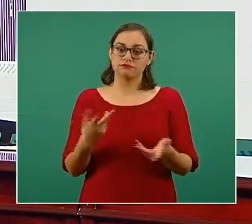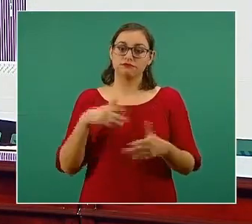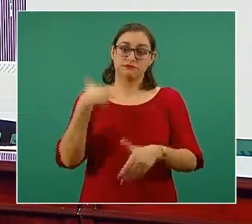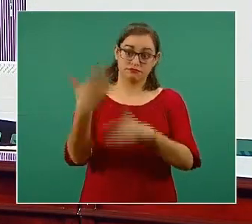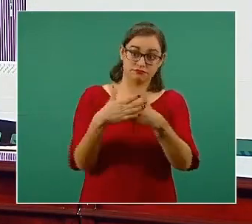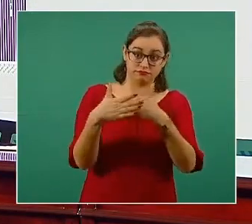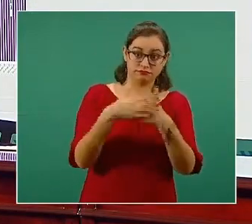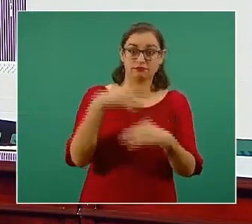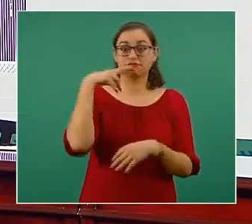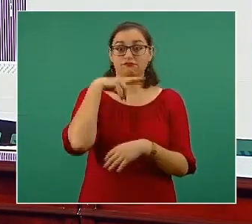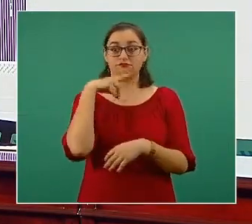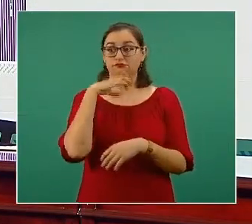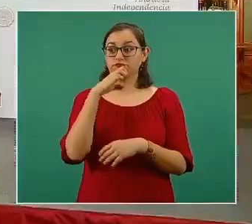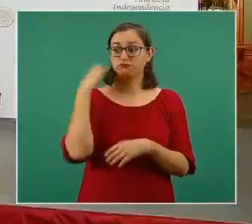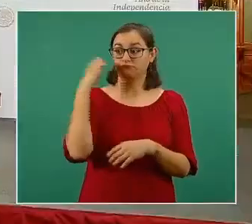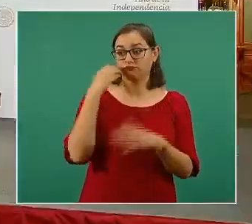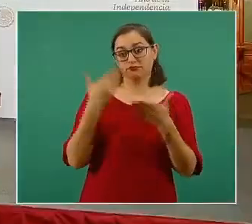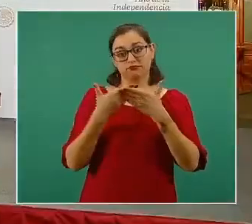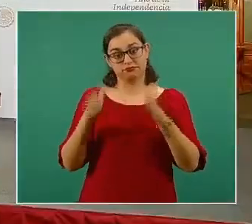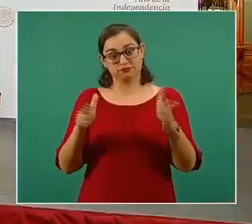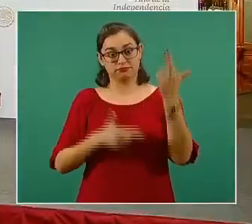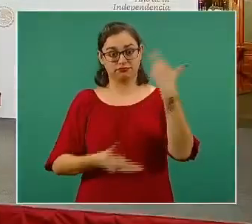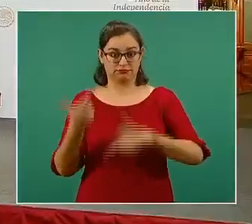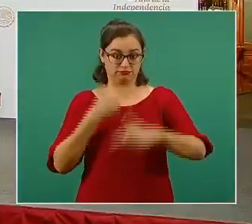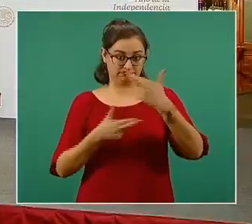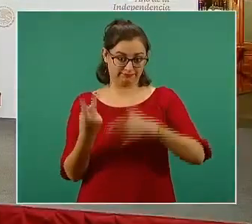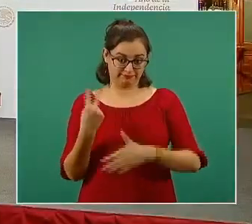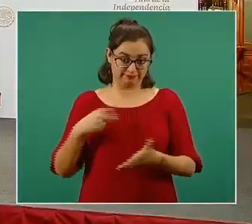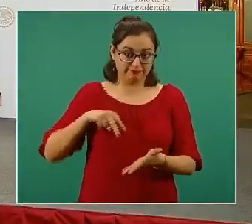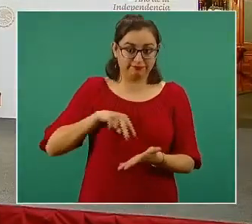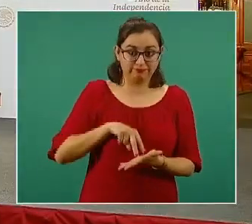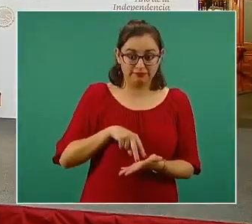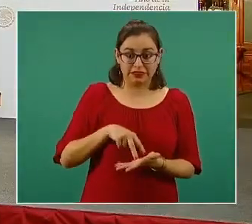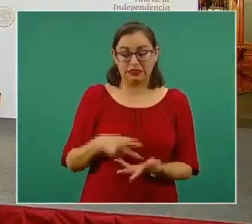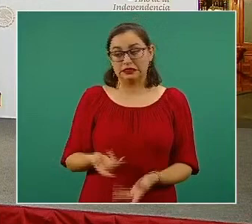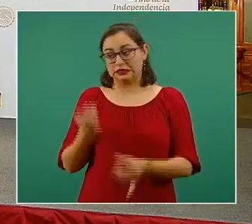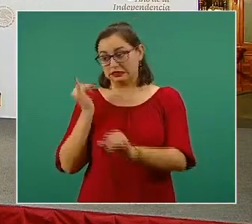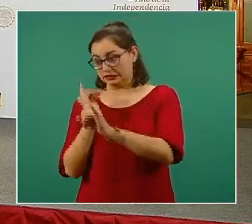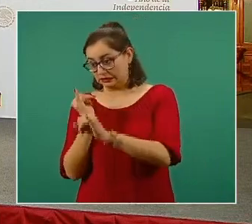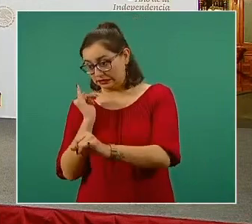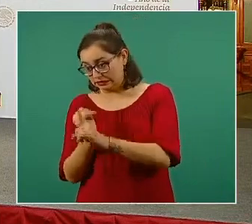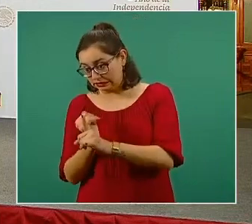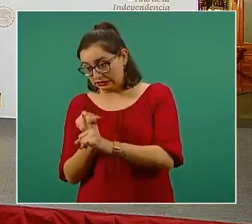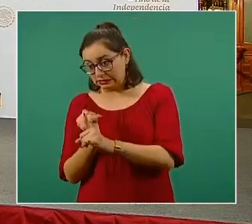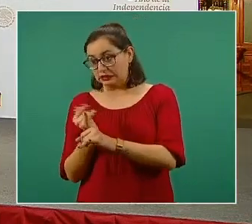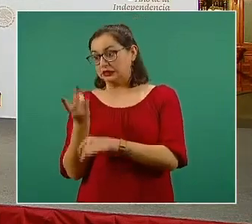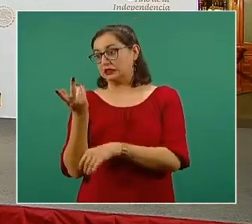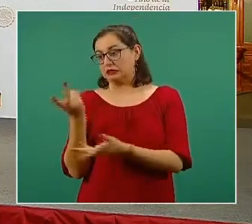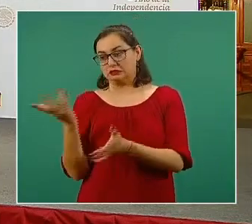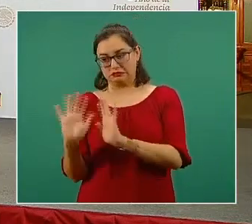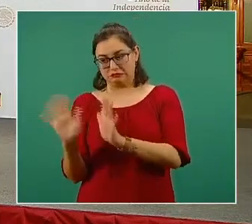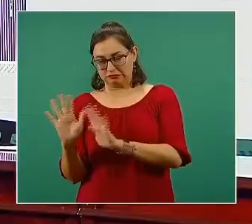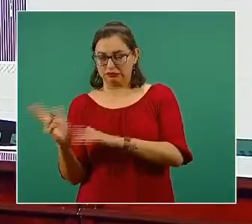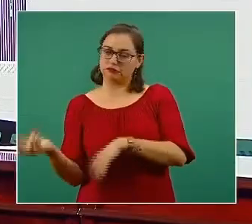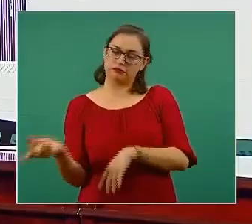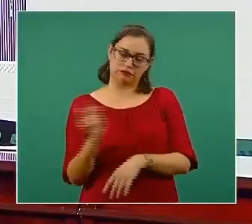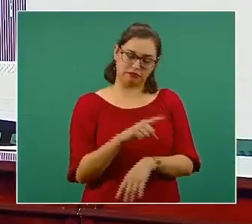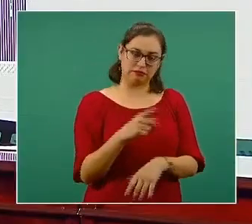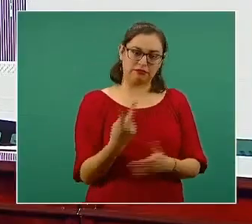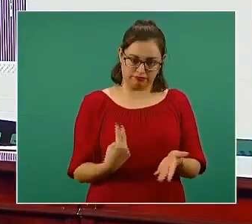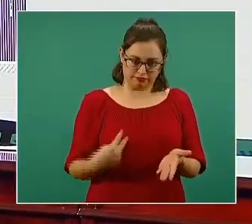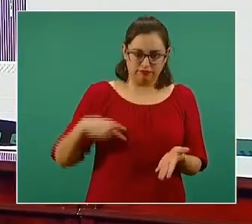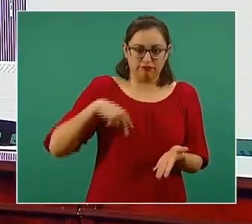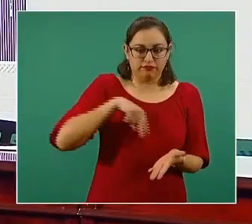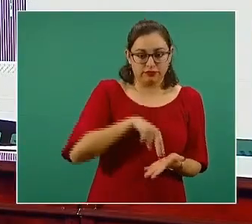restablecer las actividades educativas convencionales, que ya no tengamos clases en línea, que ya tengamos clases en presencia. Es